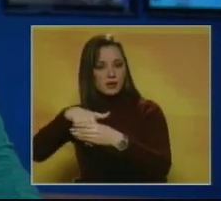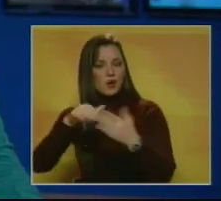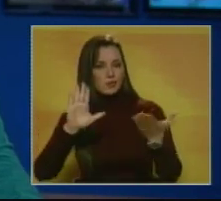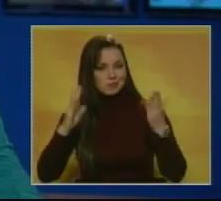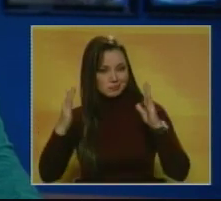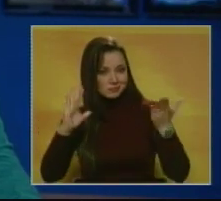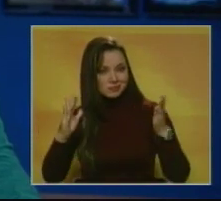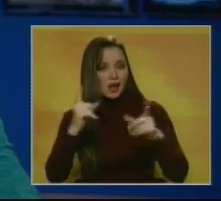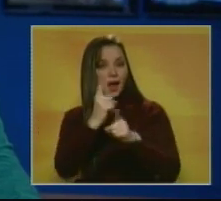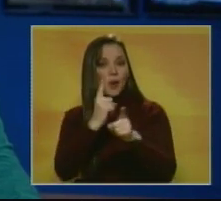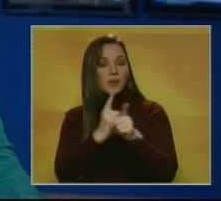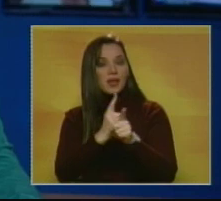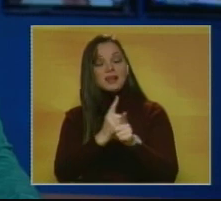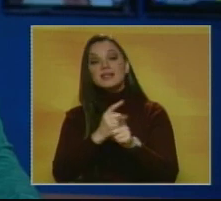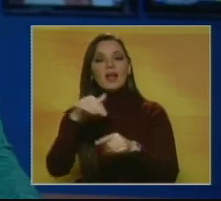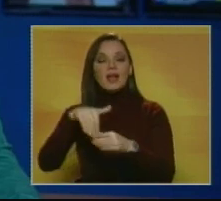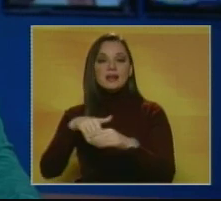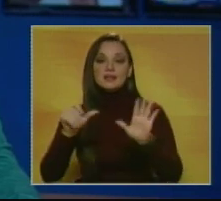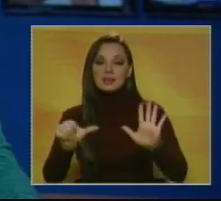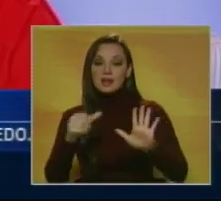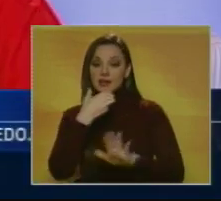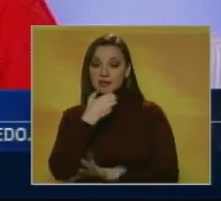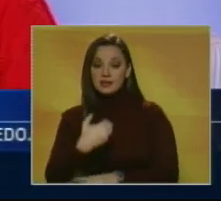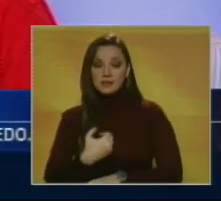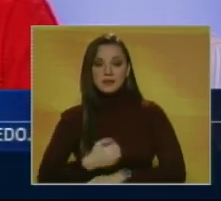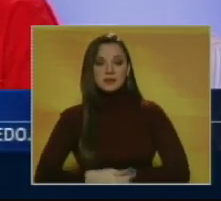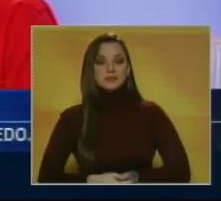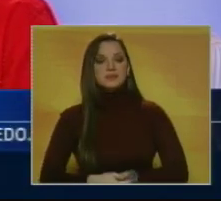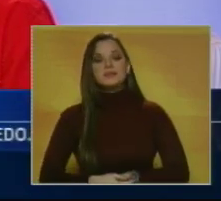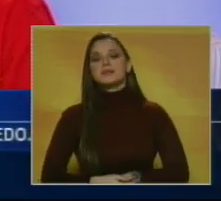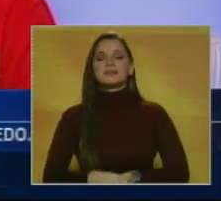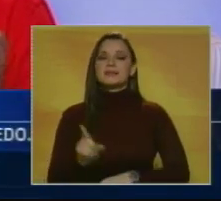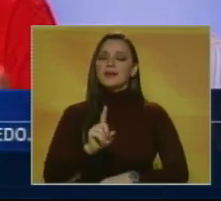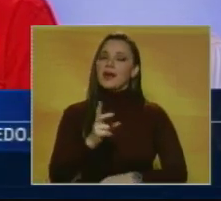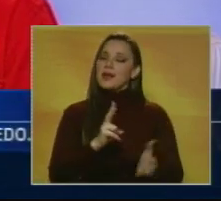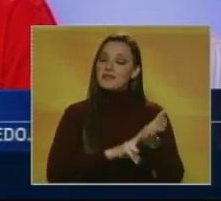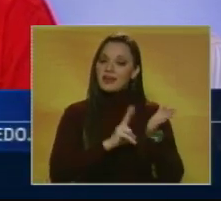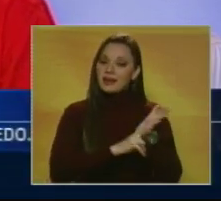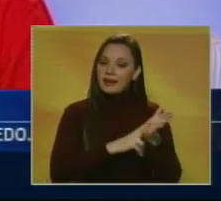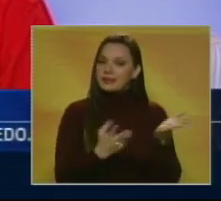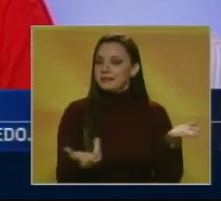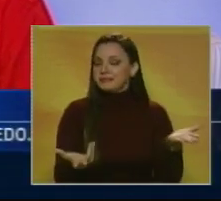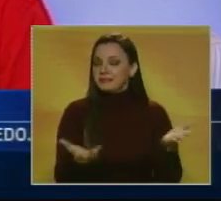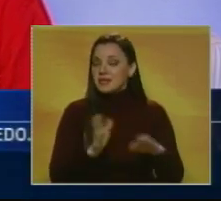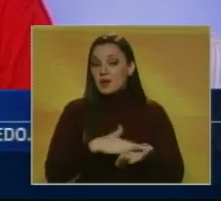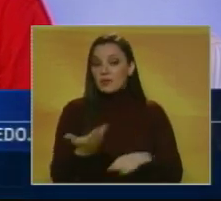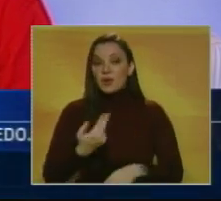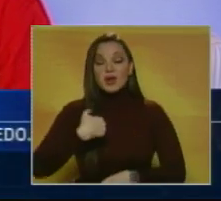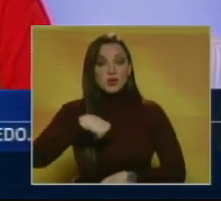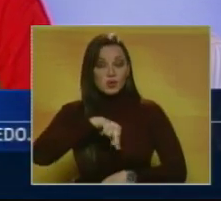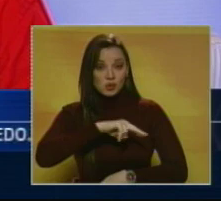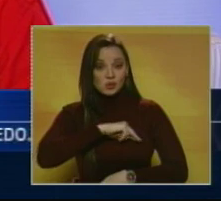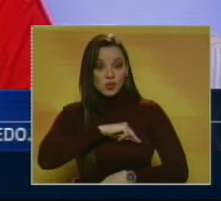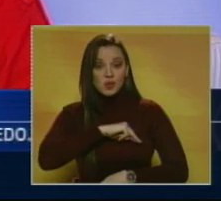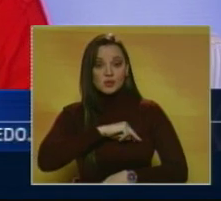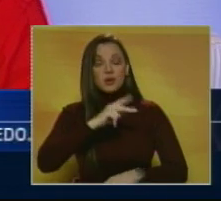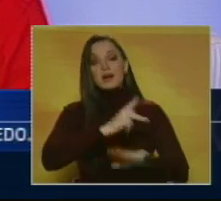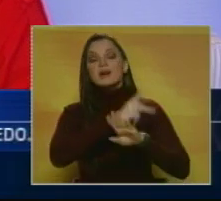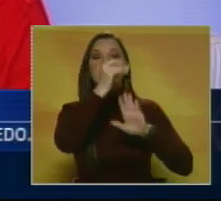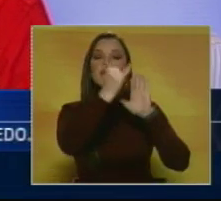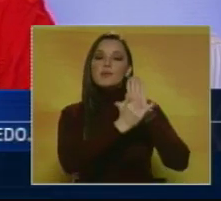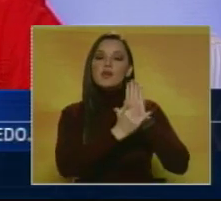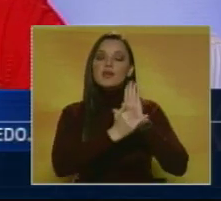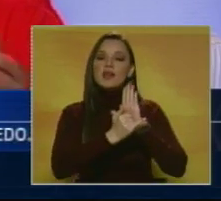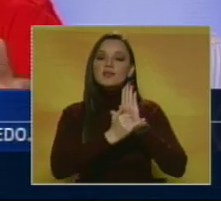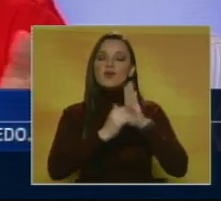a las parlamentarias del próximo 6 de diciembre. No es verdad, porque nosotros, desde el proyecto Gran Nacional Simón